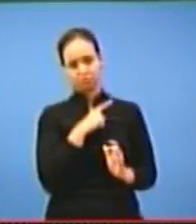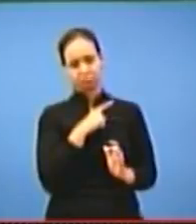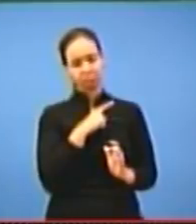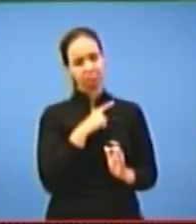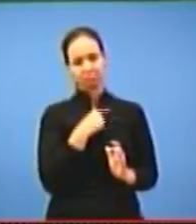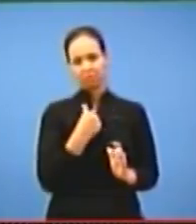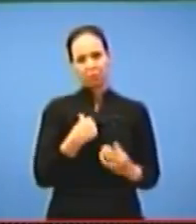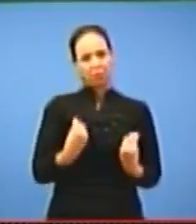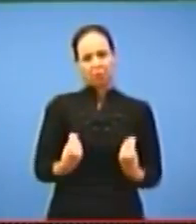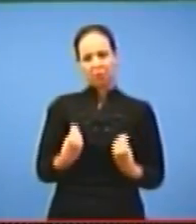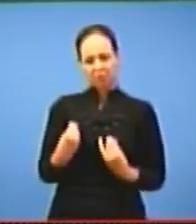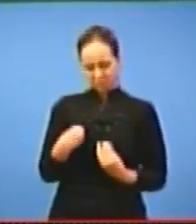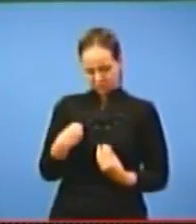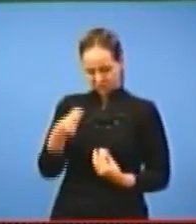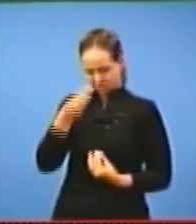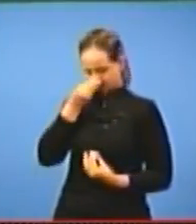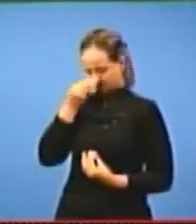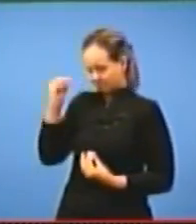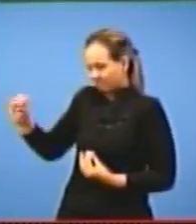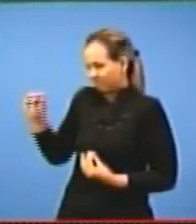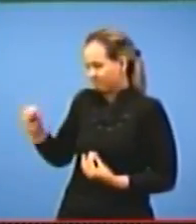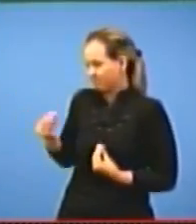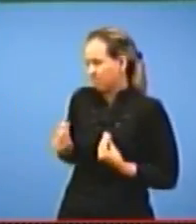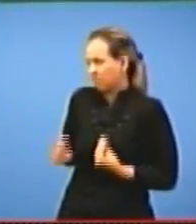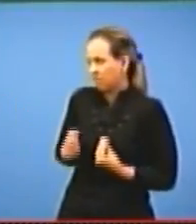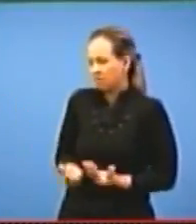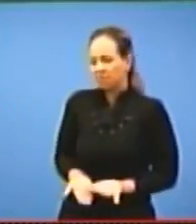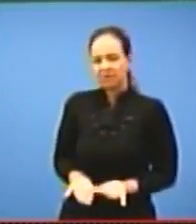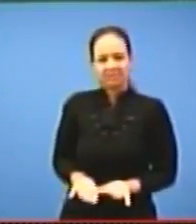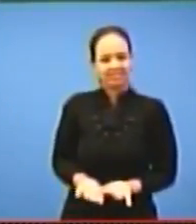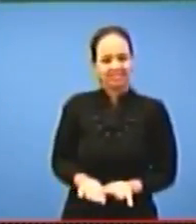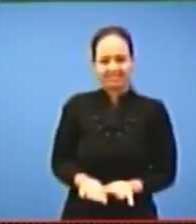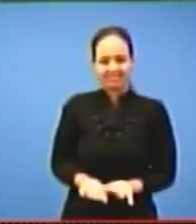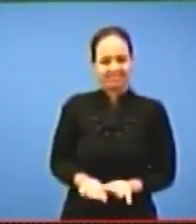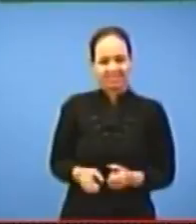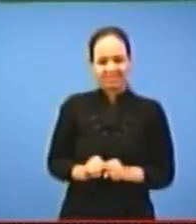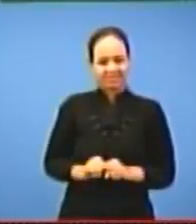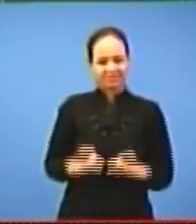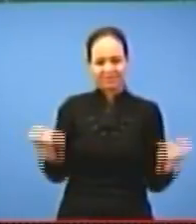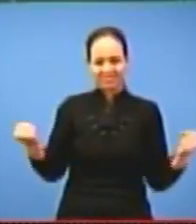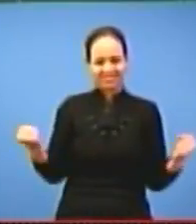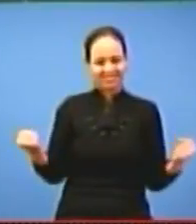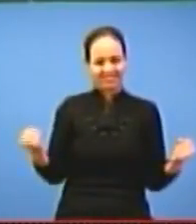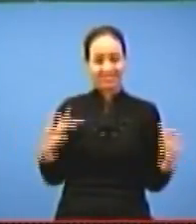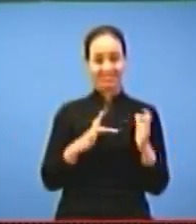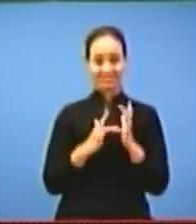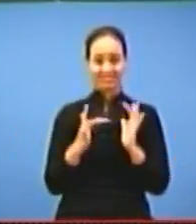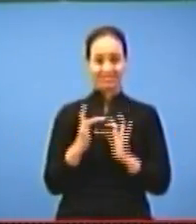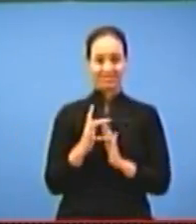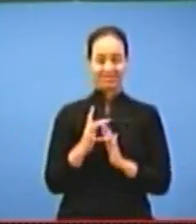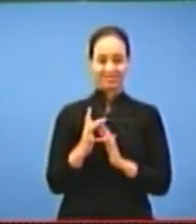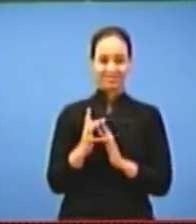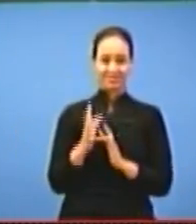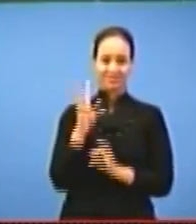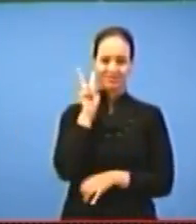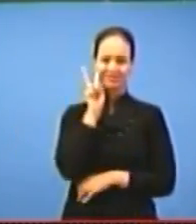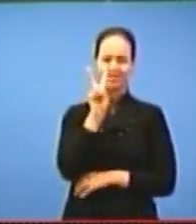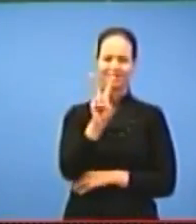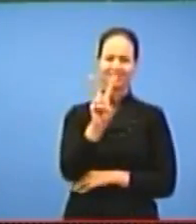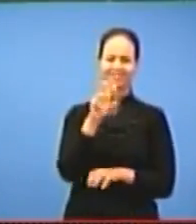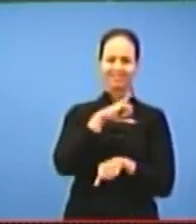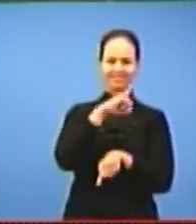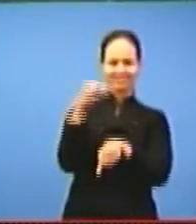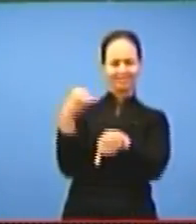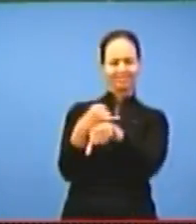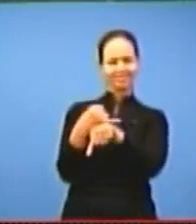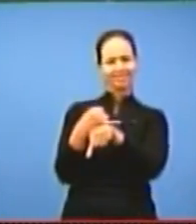No tenemos cómo negar porque lo que nosotros vivimos con el Señor. El Señor llegó un día, miró